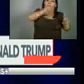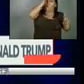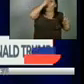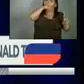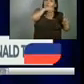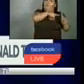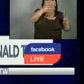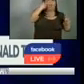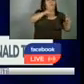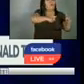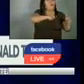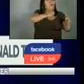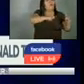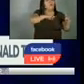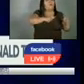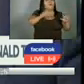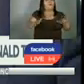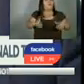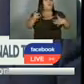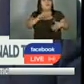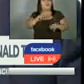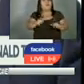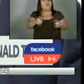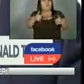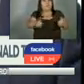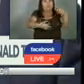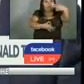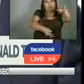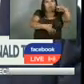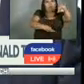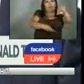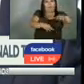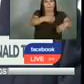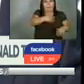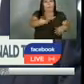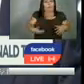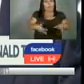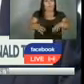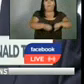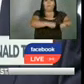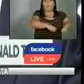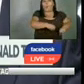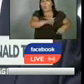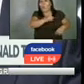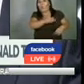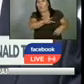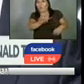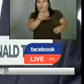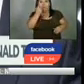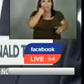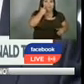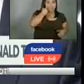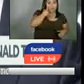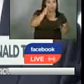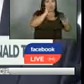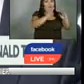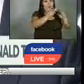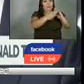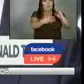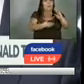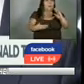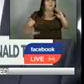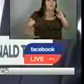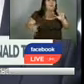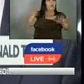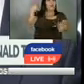posible responsable de la eliminación incorrecta de documentos presidenciales, incluyendo material clasificado de la Casa Blanca cuando